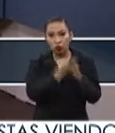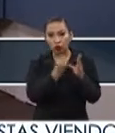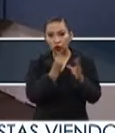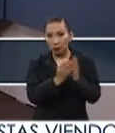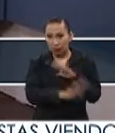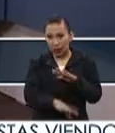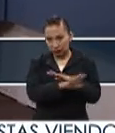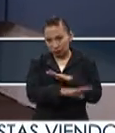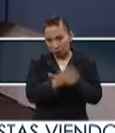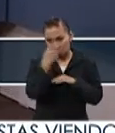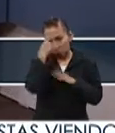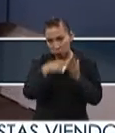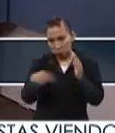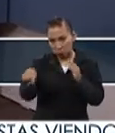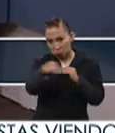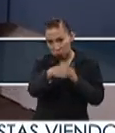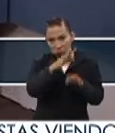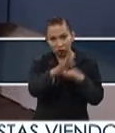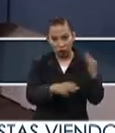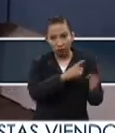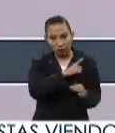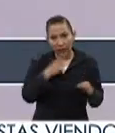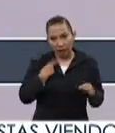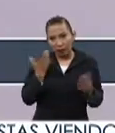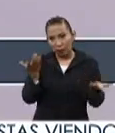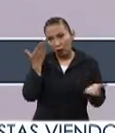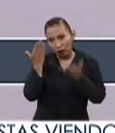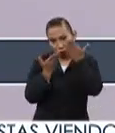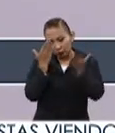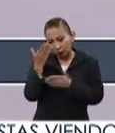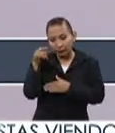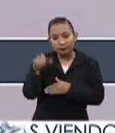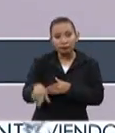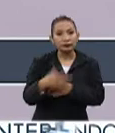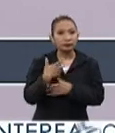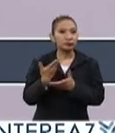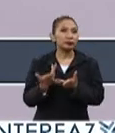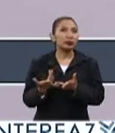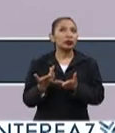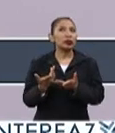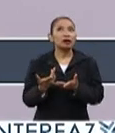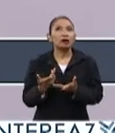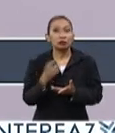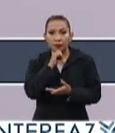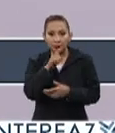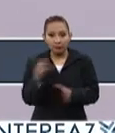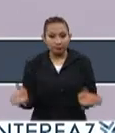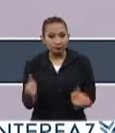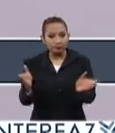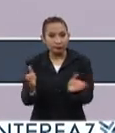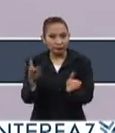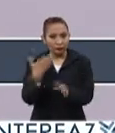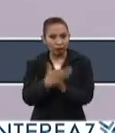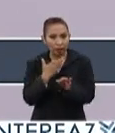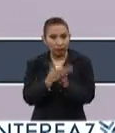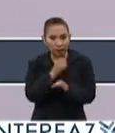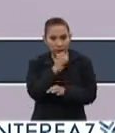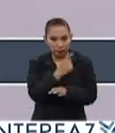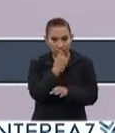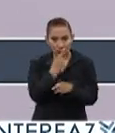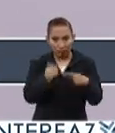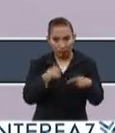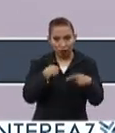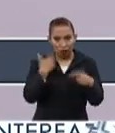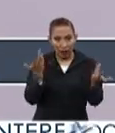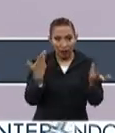curso básico que creo que todos deberíamos de tomar. Incluso hemos impulsado el que nuestro propio